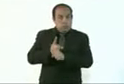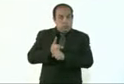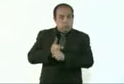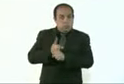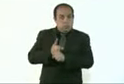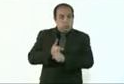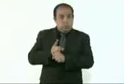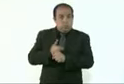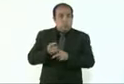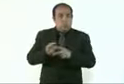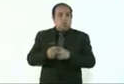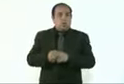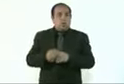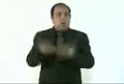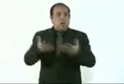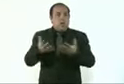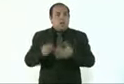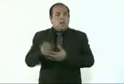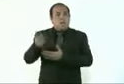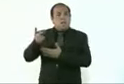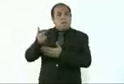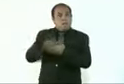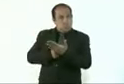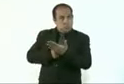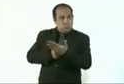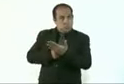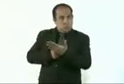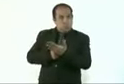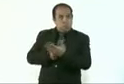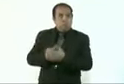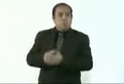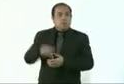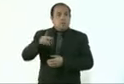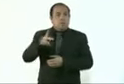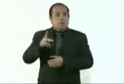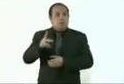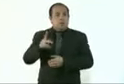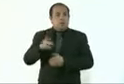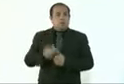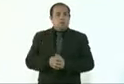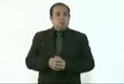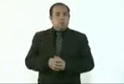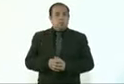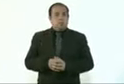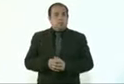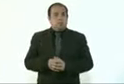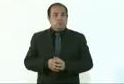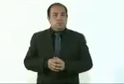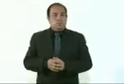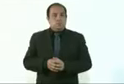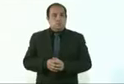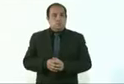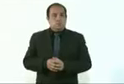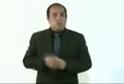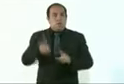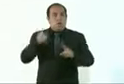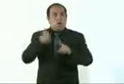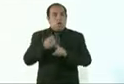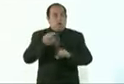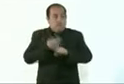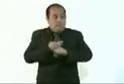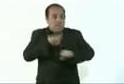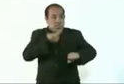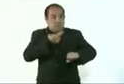pues se procede al protocolo. Pero el acento es en que la gran mayoría, la tremenda